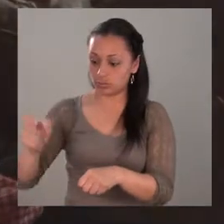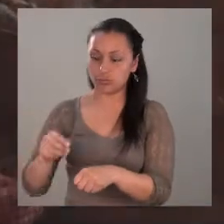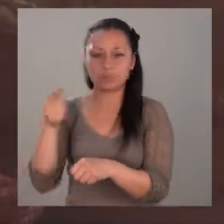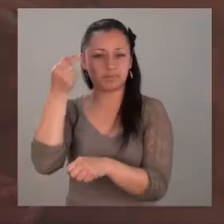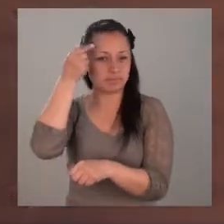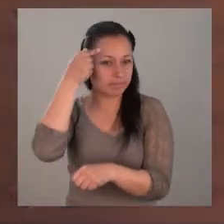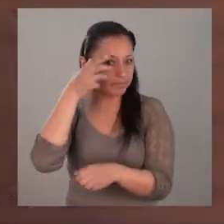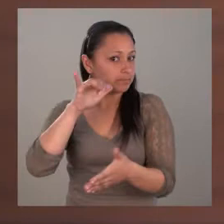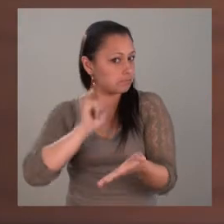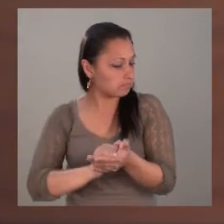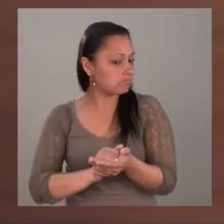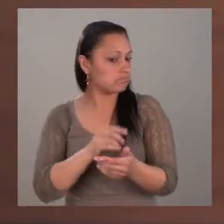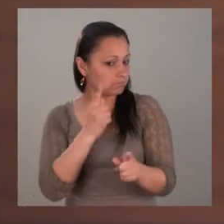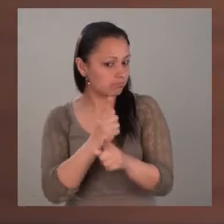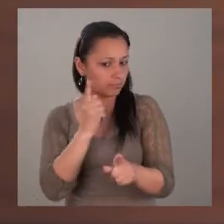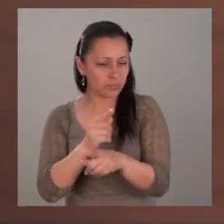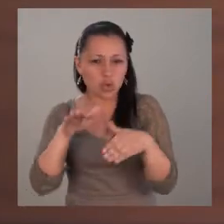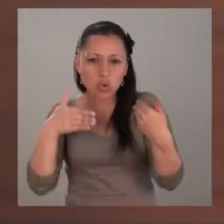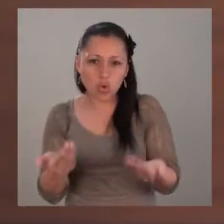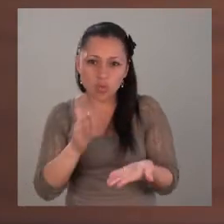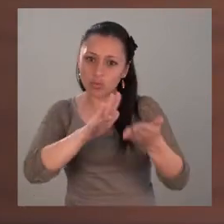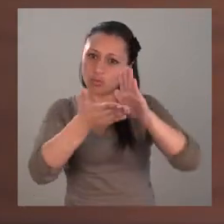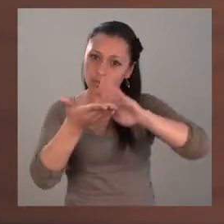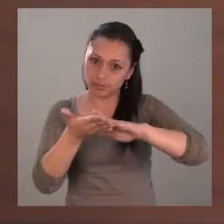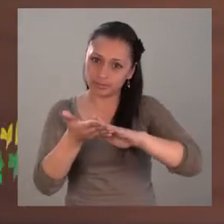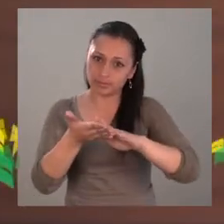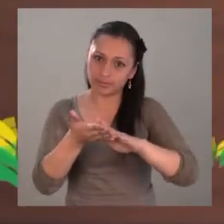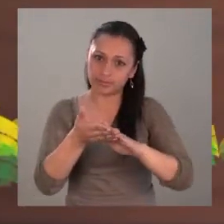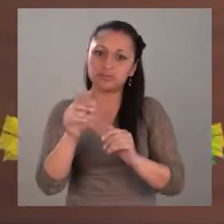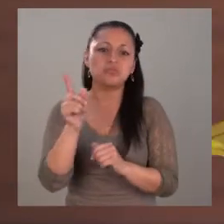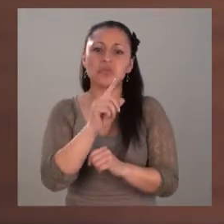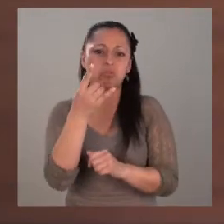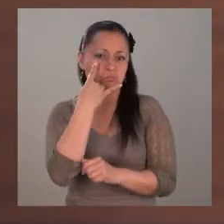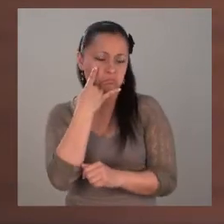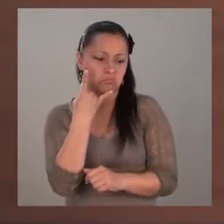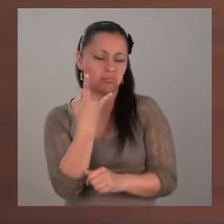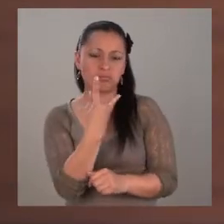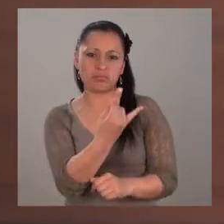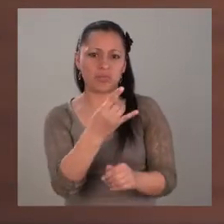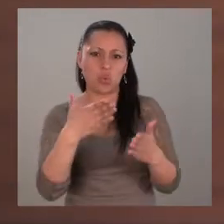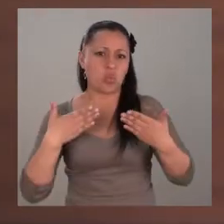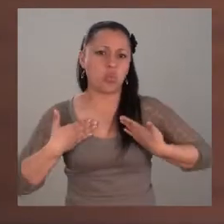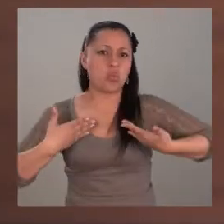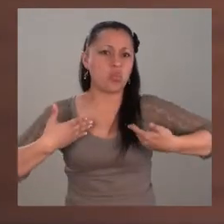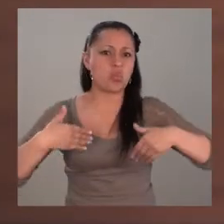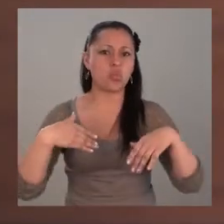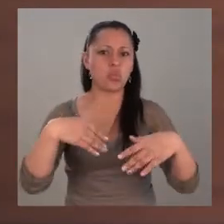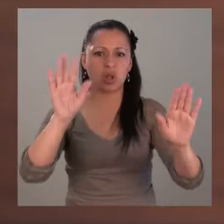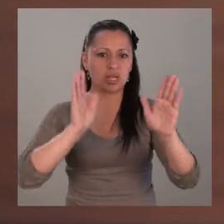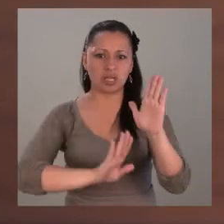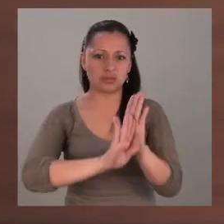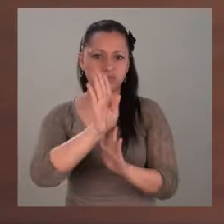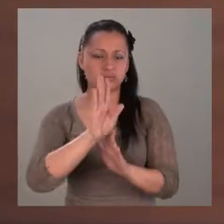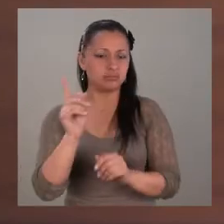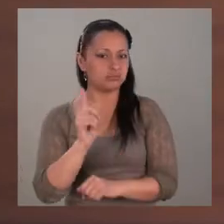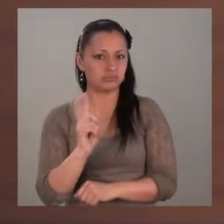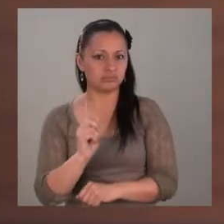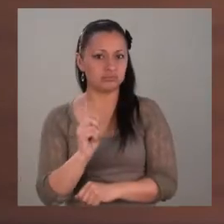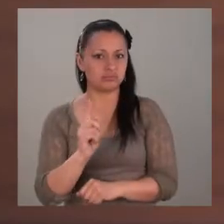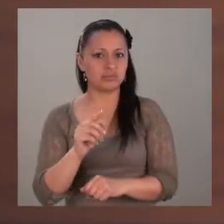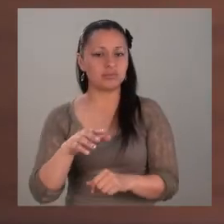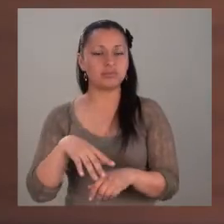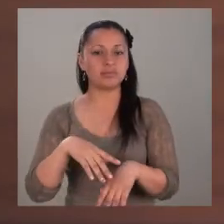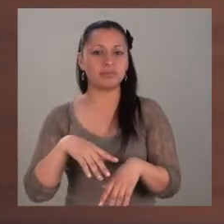Los nariñenses, pensando precisamente en la paz, no nos interesa cualquier tipo